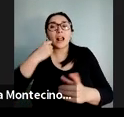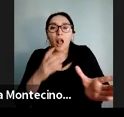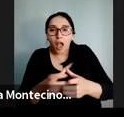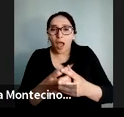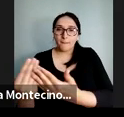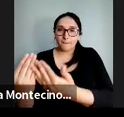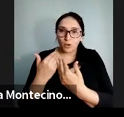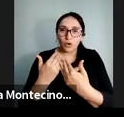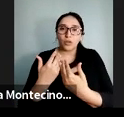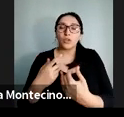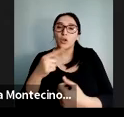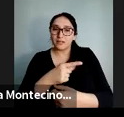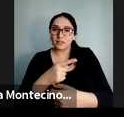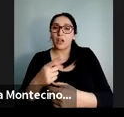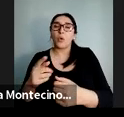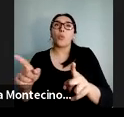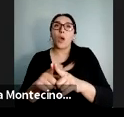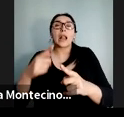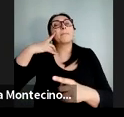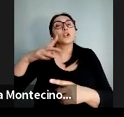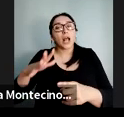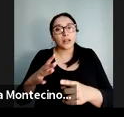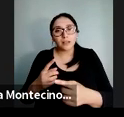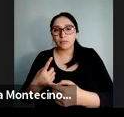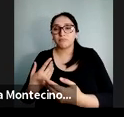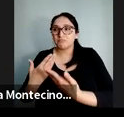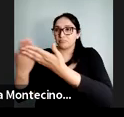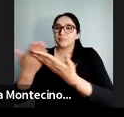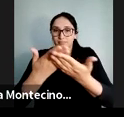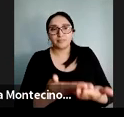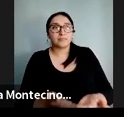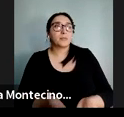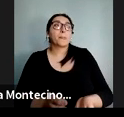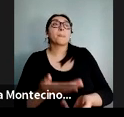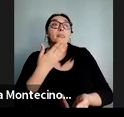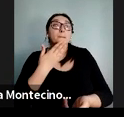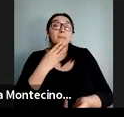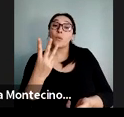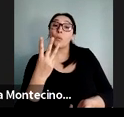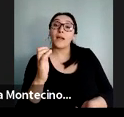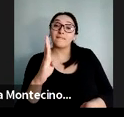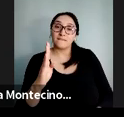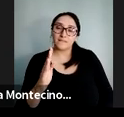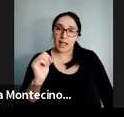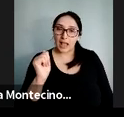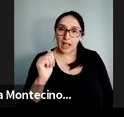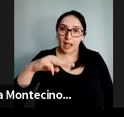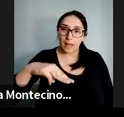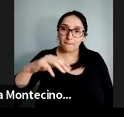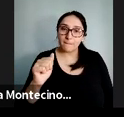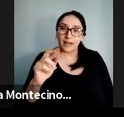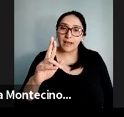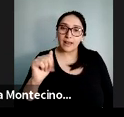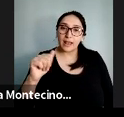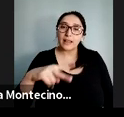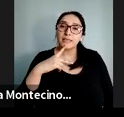Ellas hacen una derivación importante de casos. También está nuestra página web, que es amarantas.org, donde